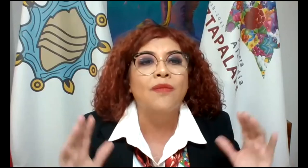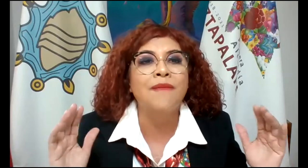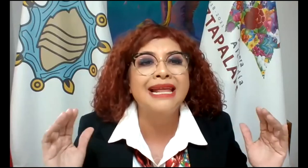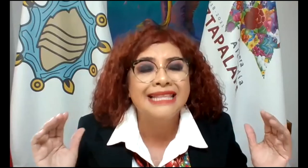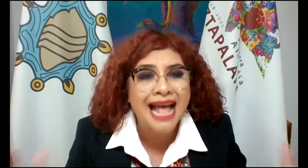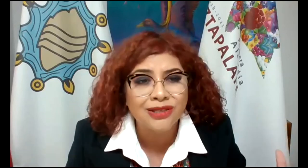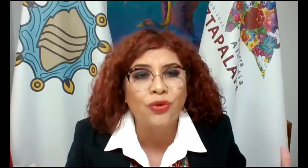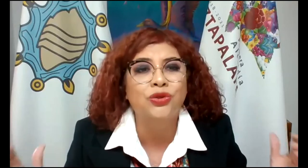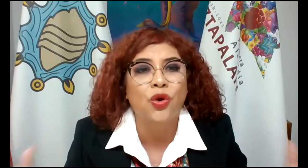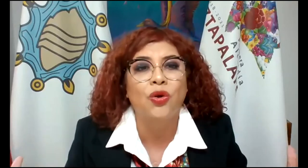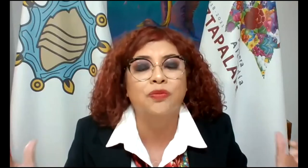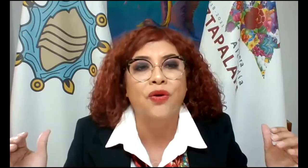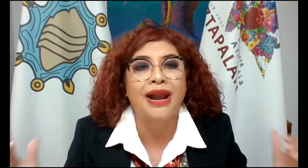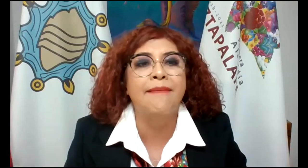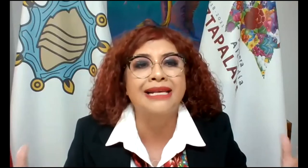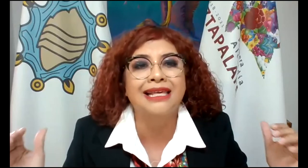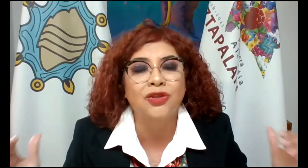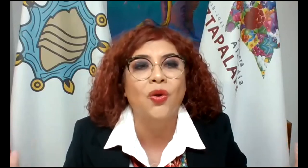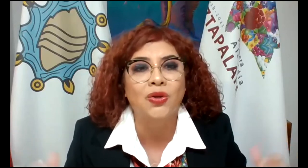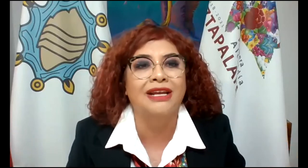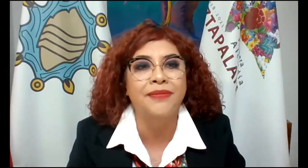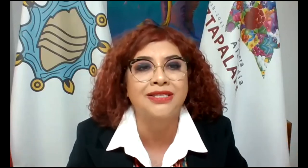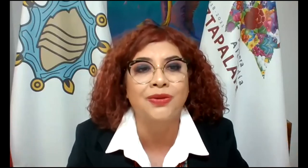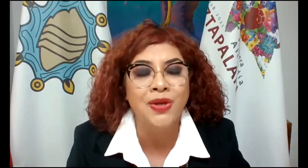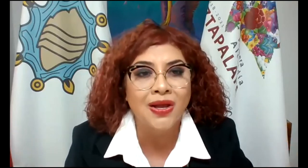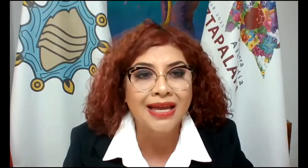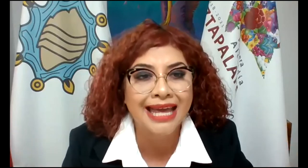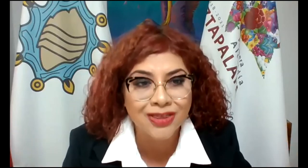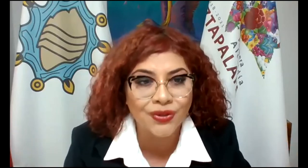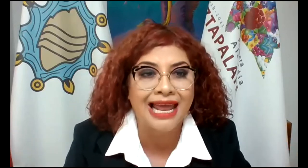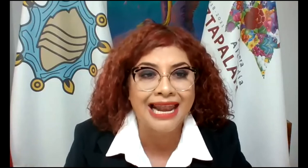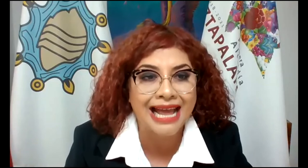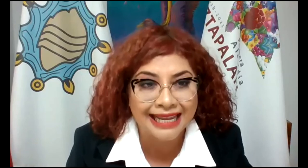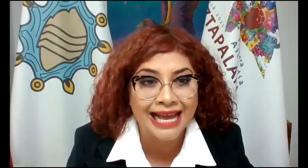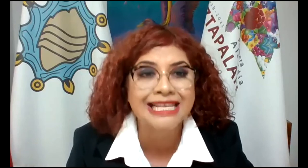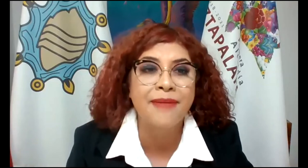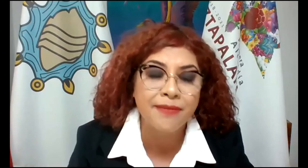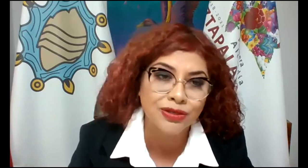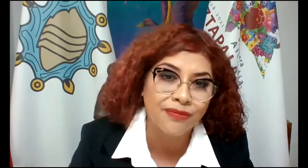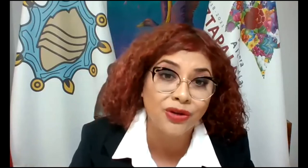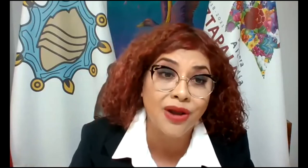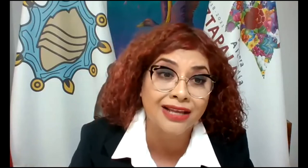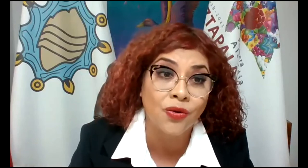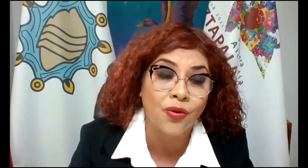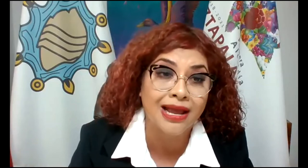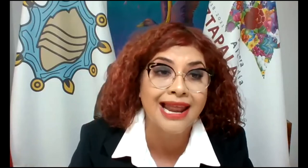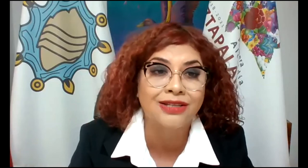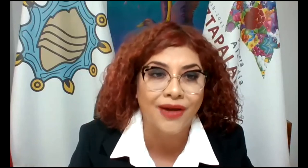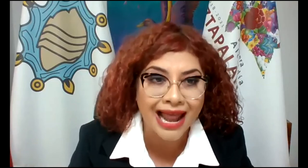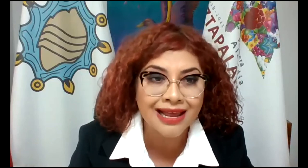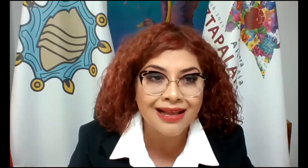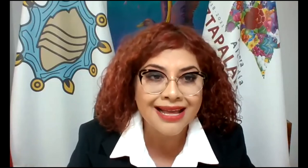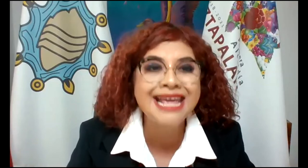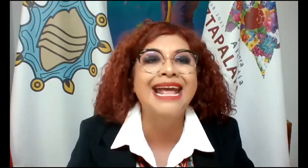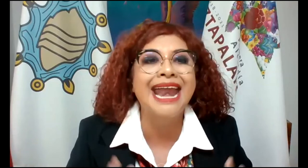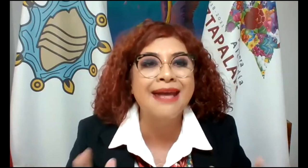sobre todo blindando todos los programas y todos los servicios que dota a la alcaldía. Sabemos que viene un año